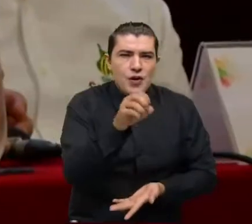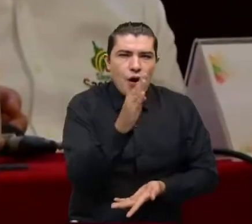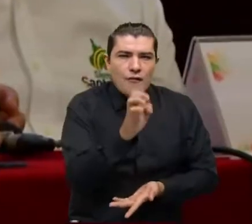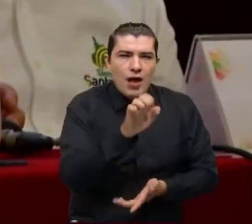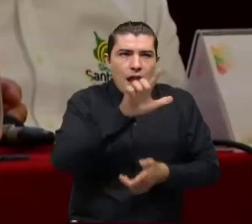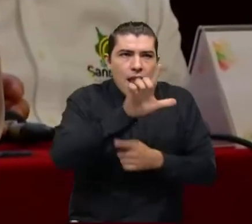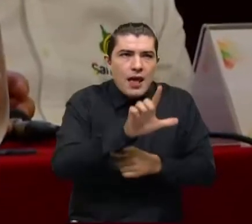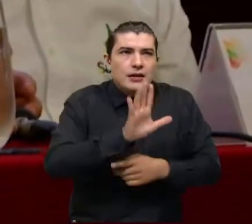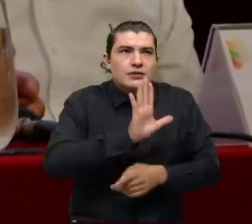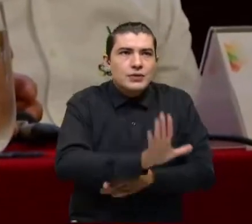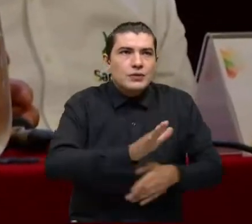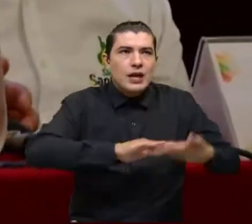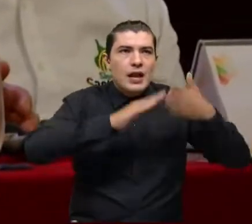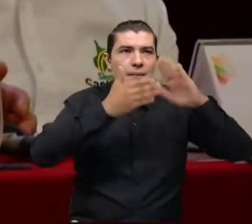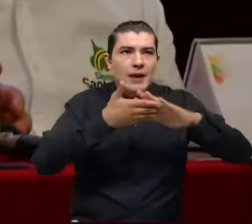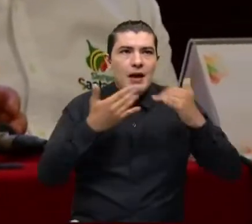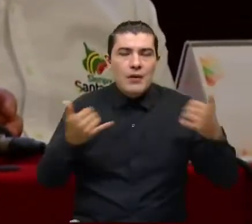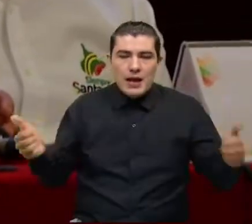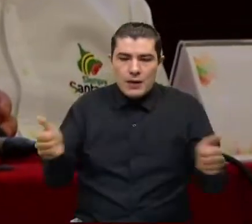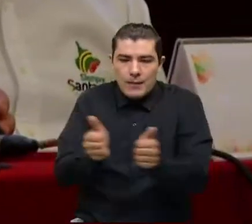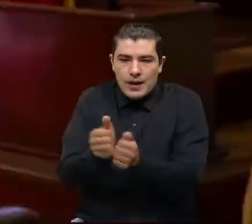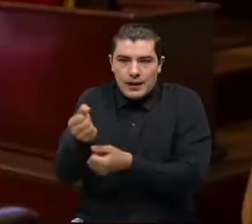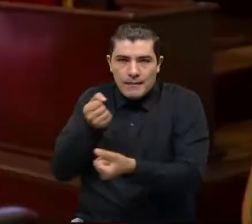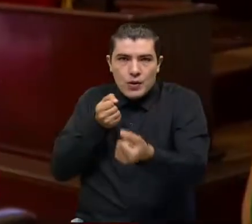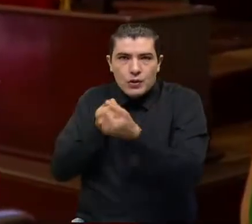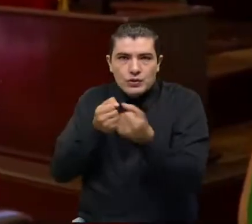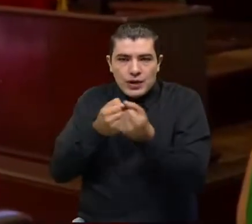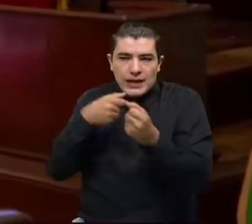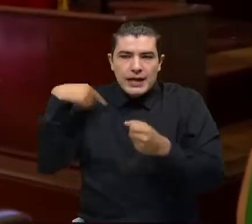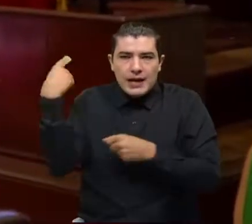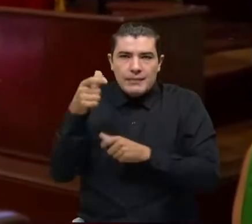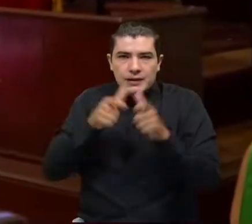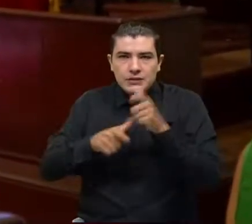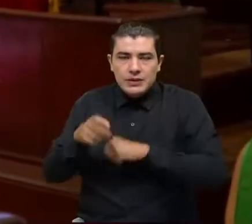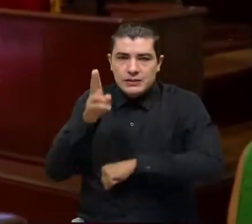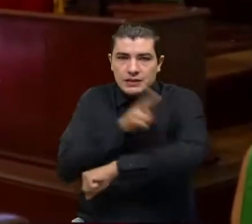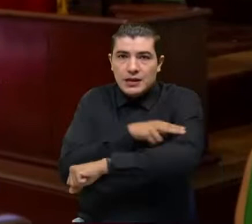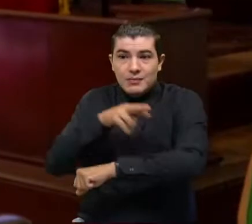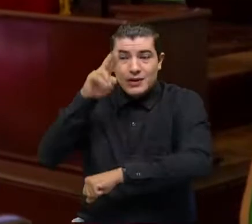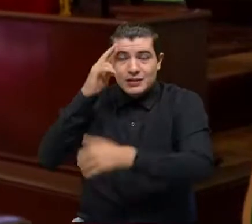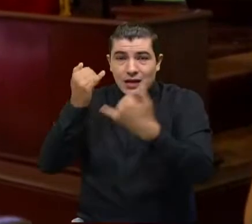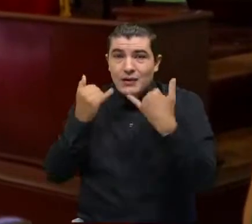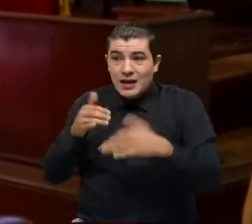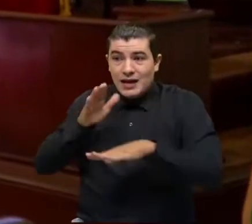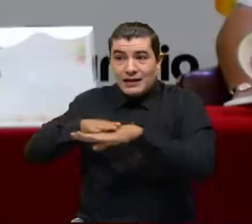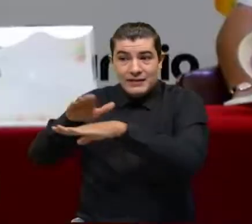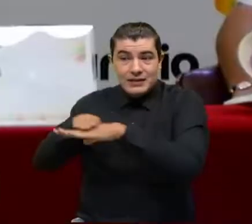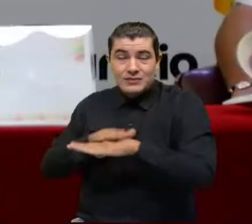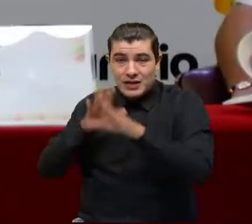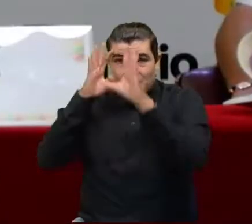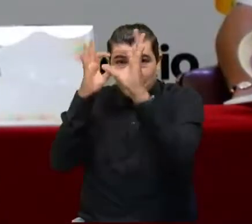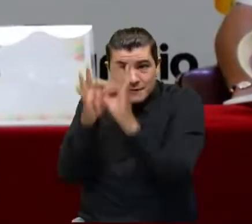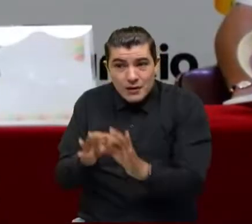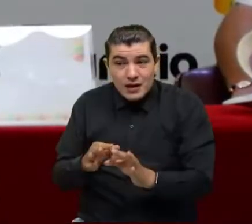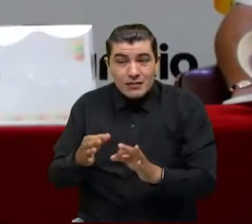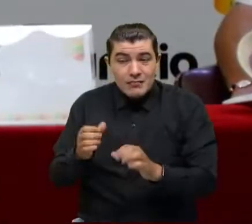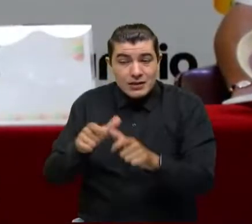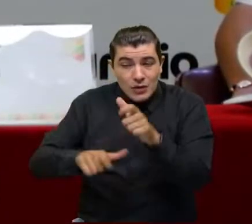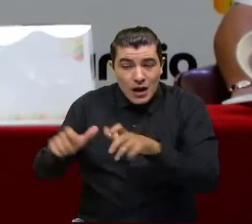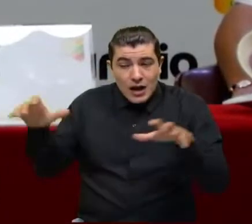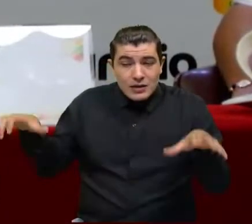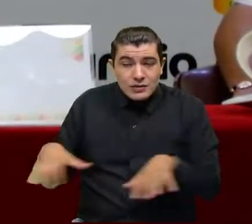para apoyar la Cumbre Nacional de Personerías ha enfatizado en la importancia de no permitir la impunidad de los delitos.